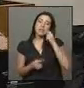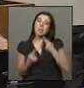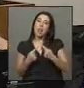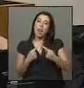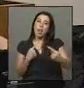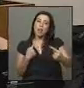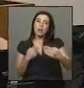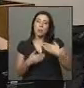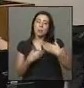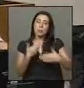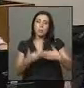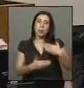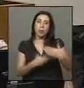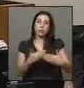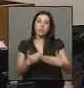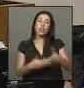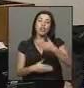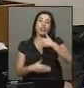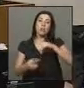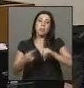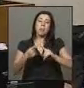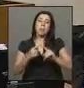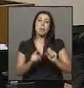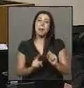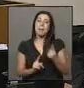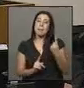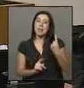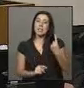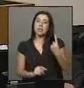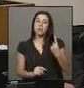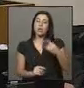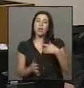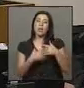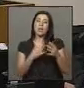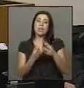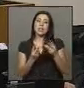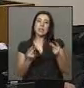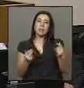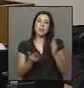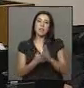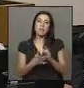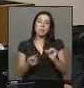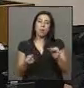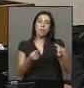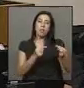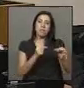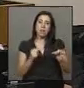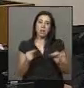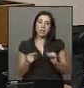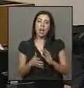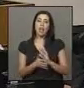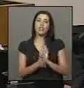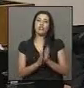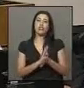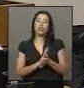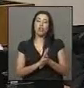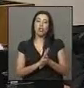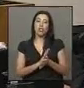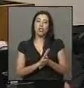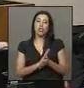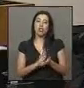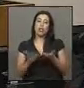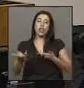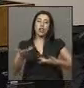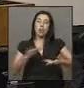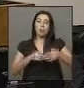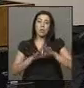proceso en el cual converjamos todos en torno a principios que transparentemente debemos debatir y definir. A todas y todos los que comparten